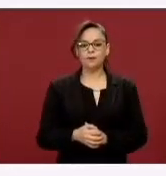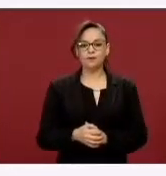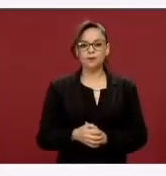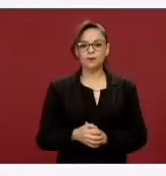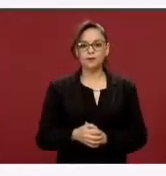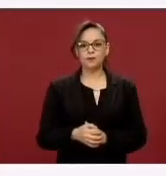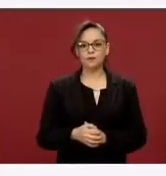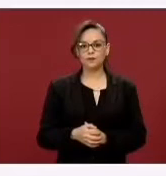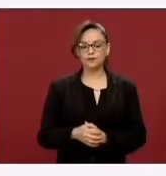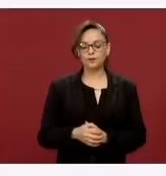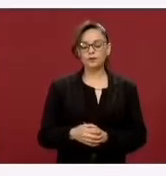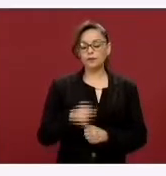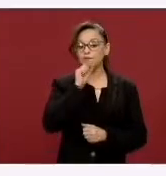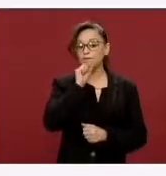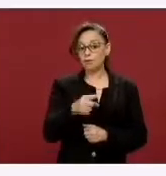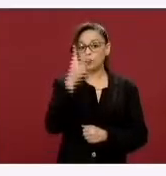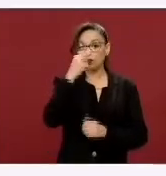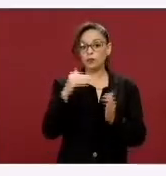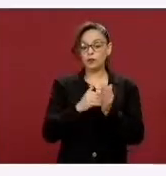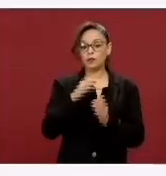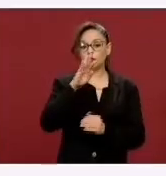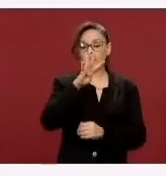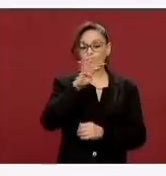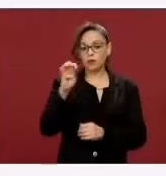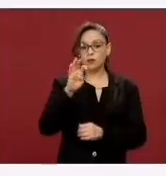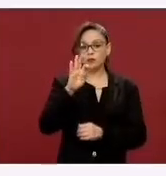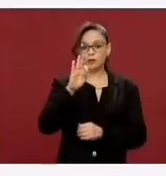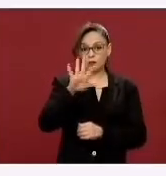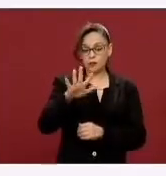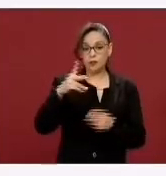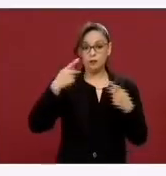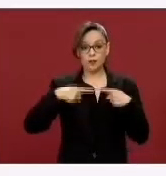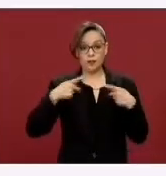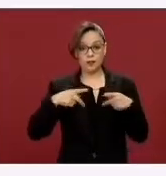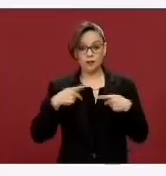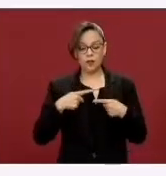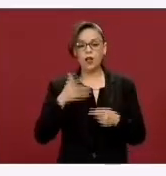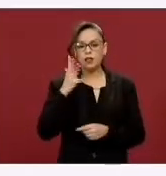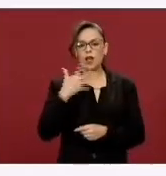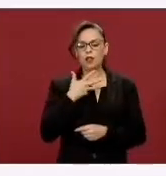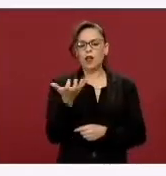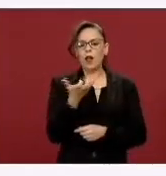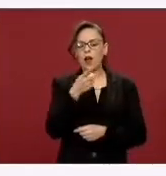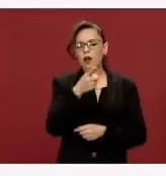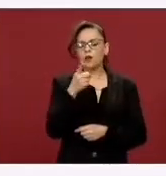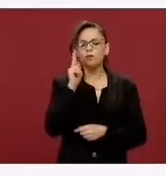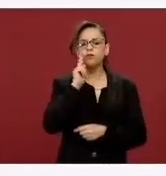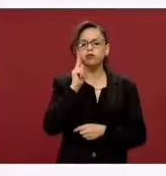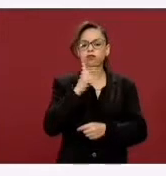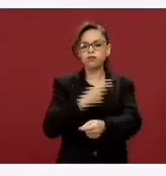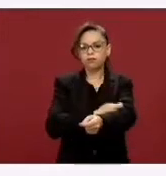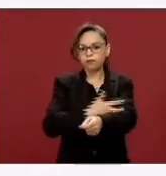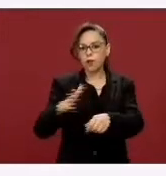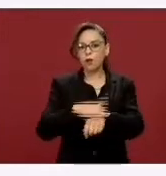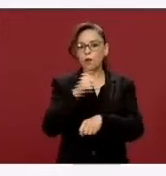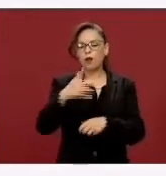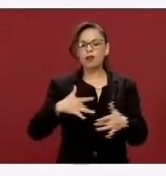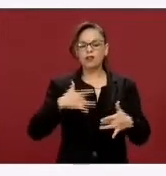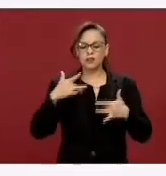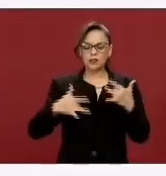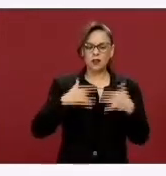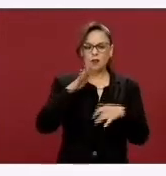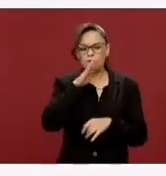Asimismo, 2.445 personas se les ha hecho la prueba por haber tenido los síntomas característicos, pero